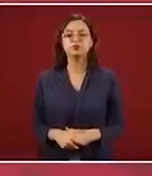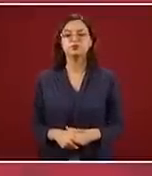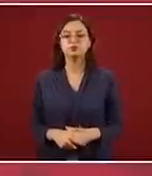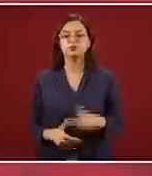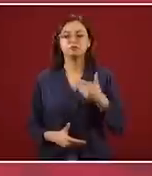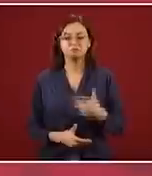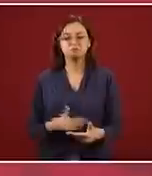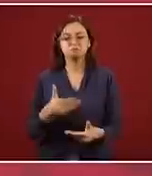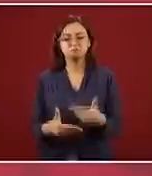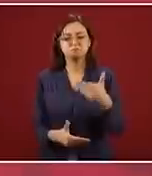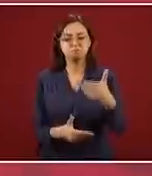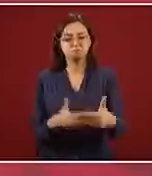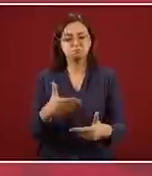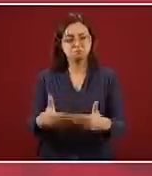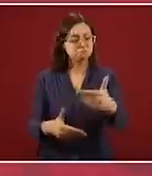aplicando este